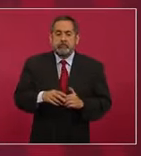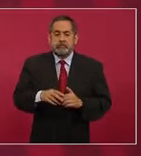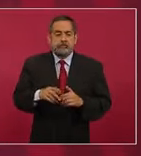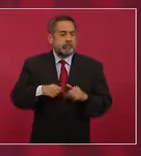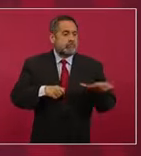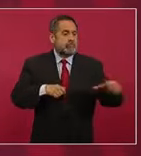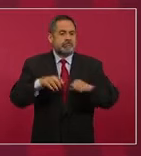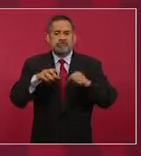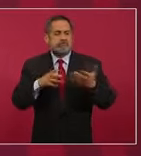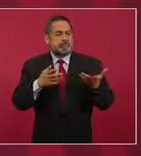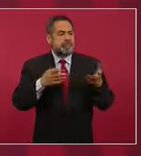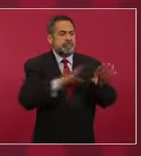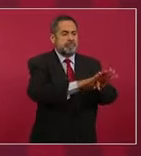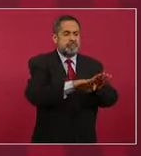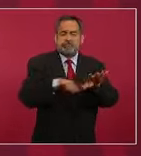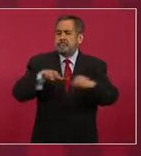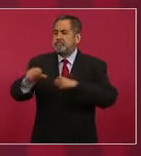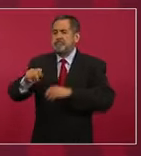acaparamos, ¿no?,